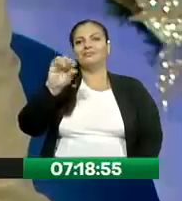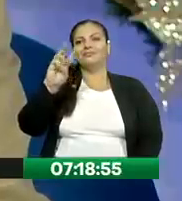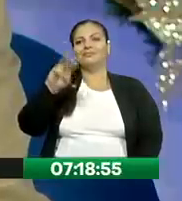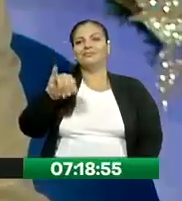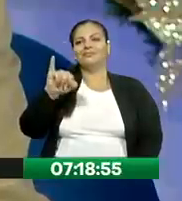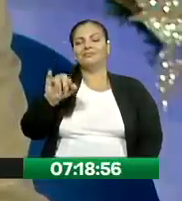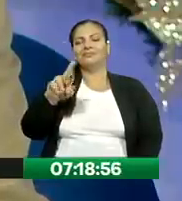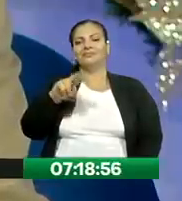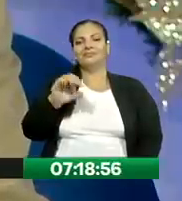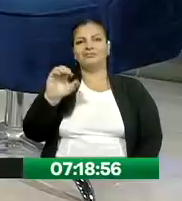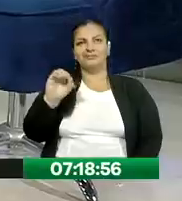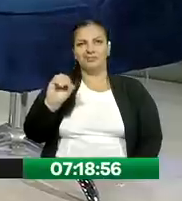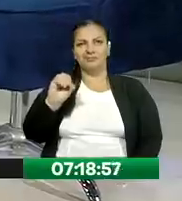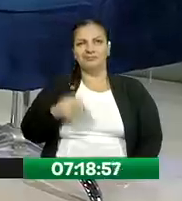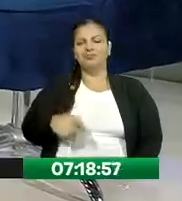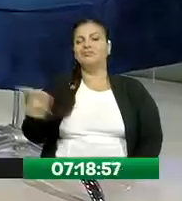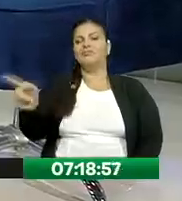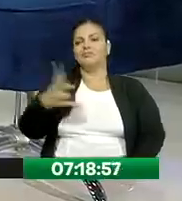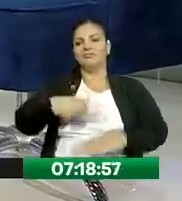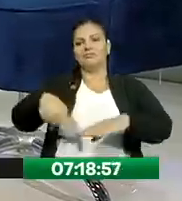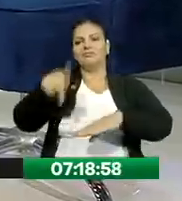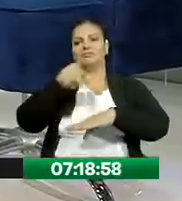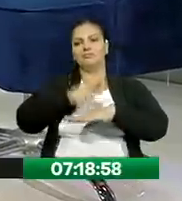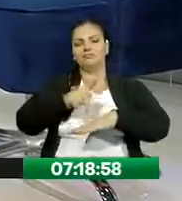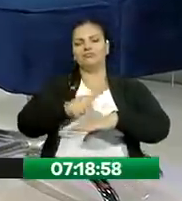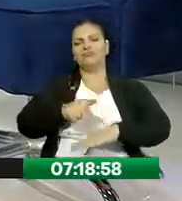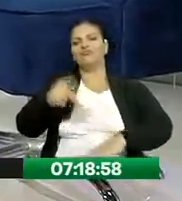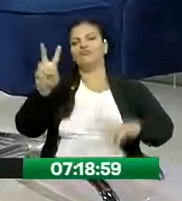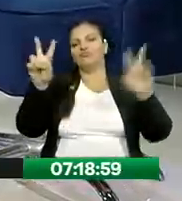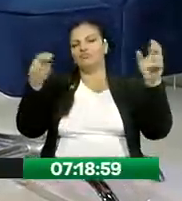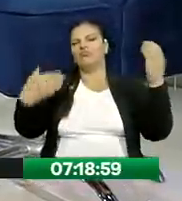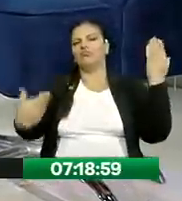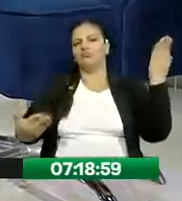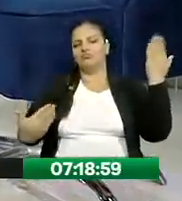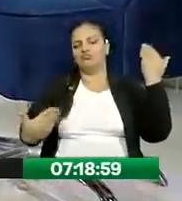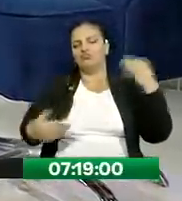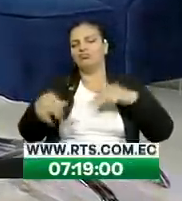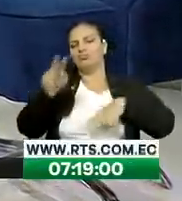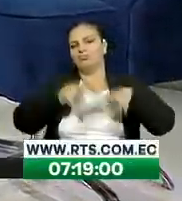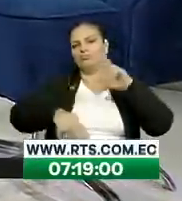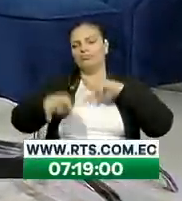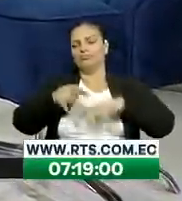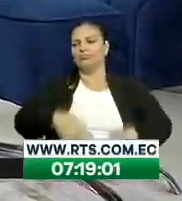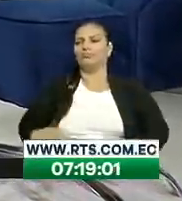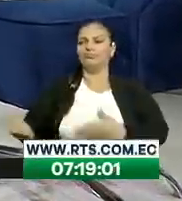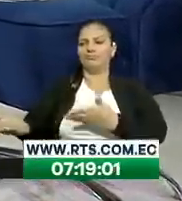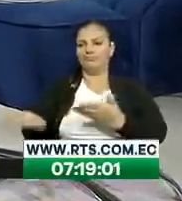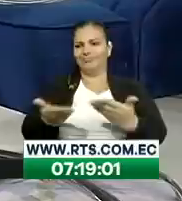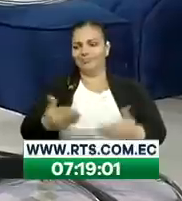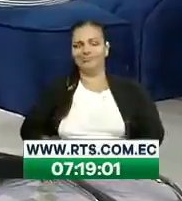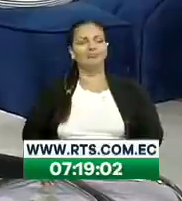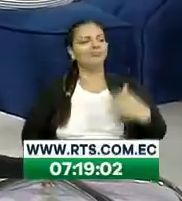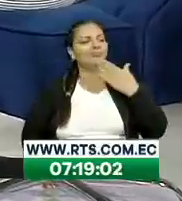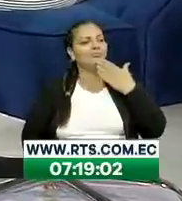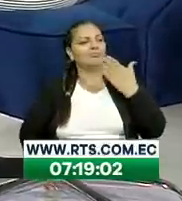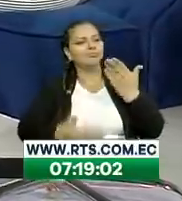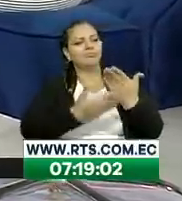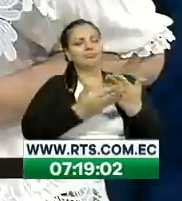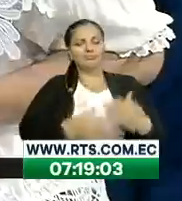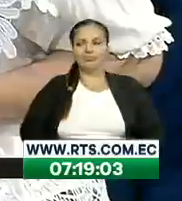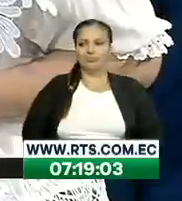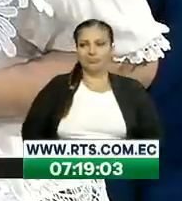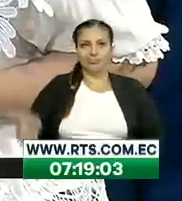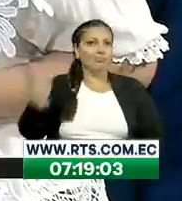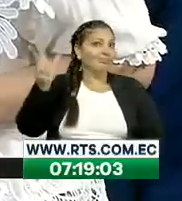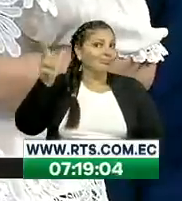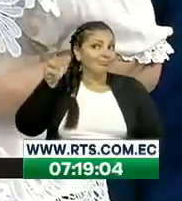el analista político que nos acompaña esta mañana. ¡Qué gusto! ¡Bienvenido! Gracias. Doctor, la próxima semana, como escuchábamos en la